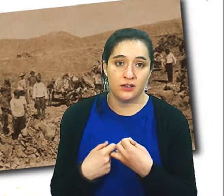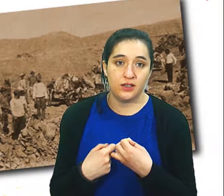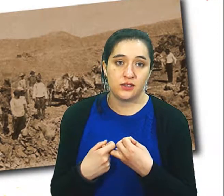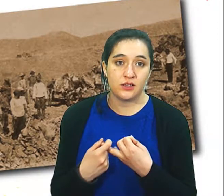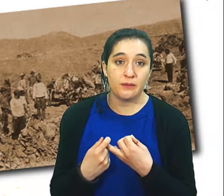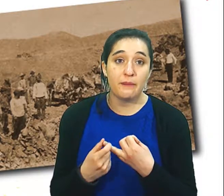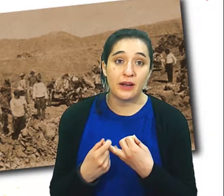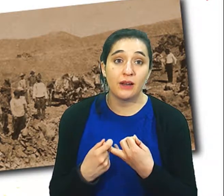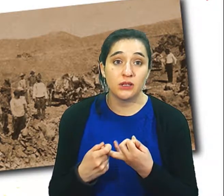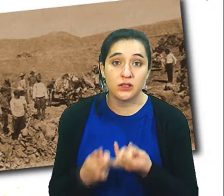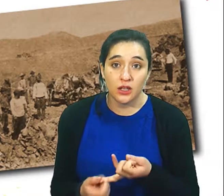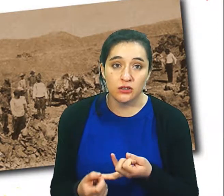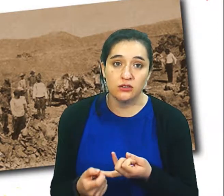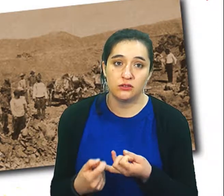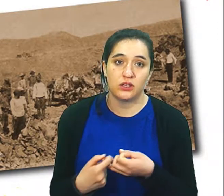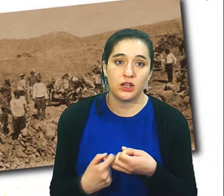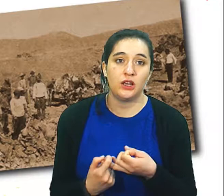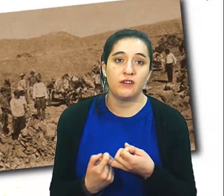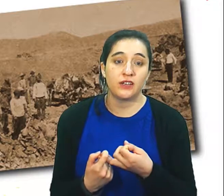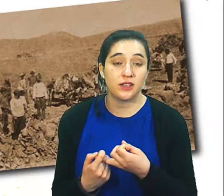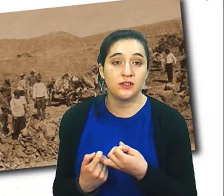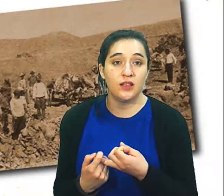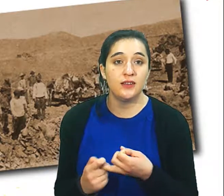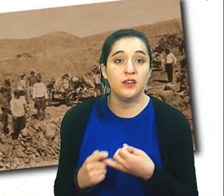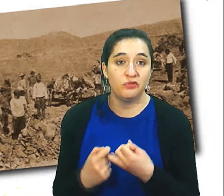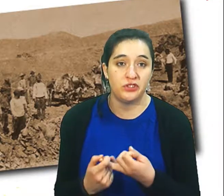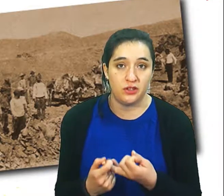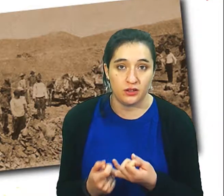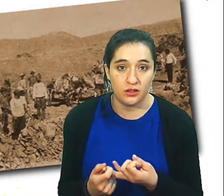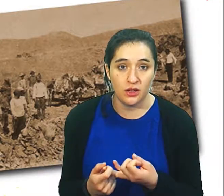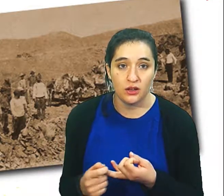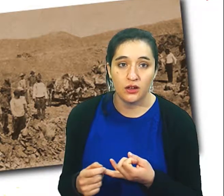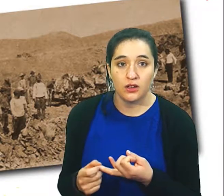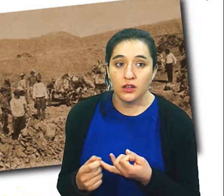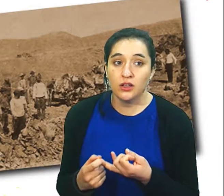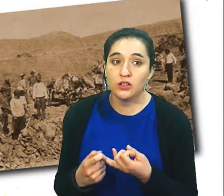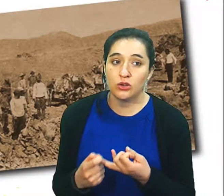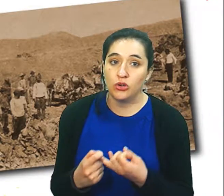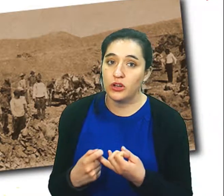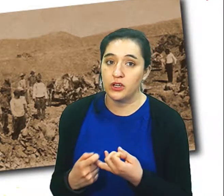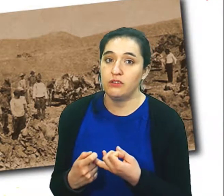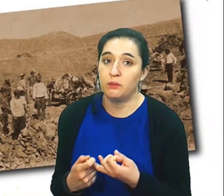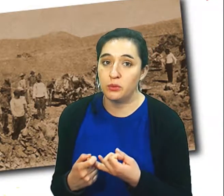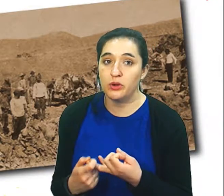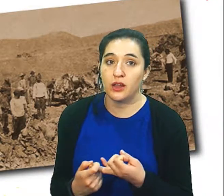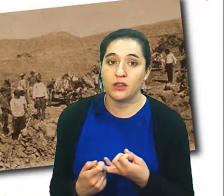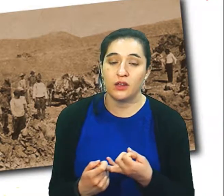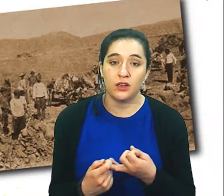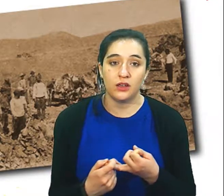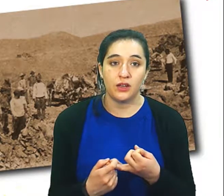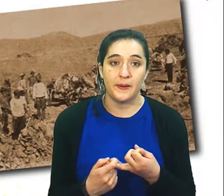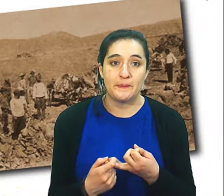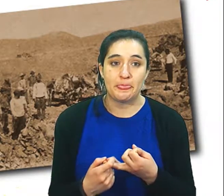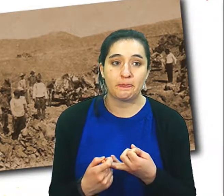gobernaba el sistema parlamentario, que era bastante ineficiente y que solo iba en busca